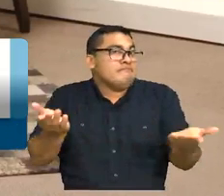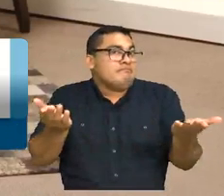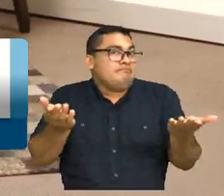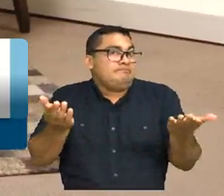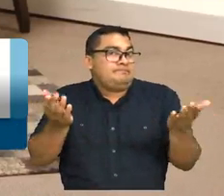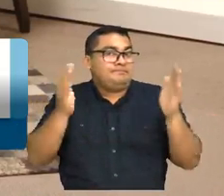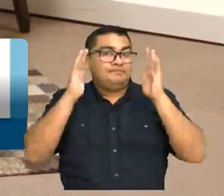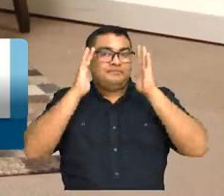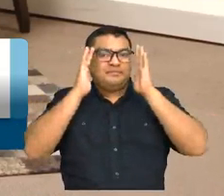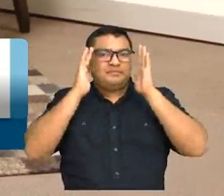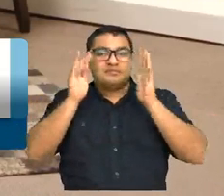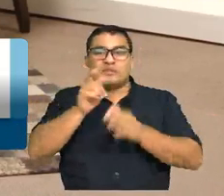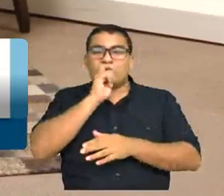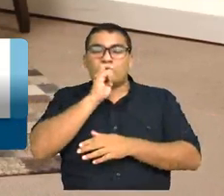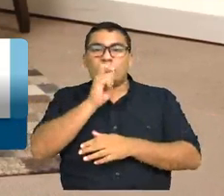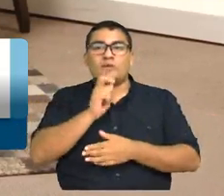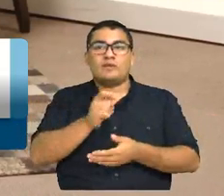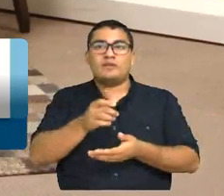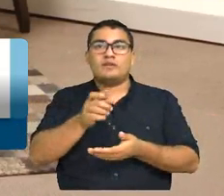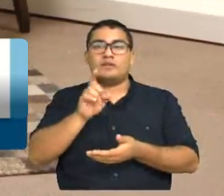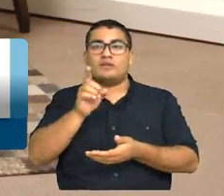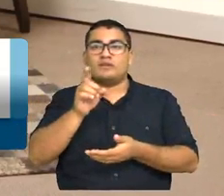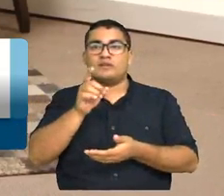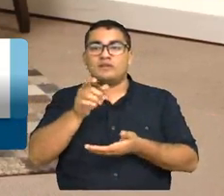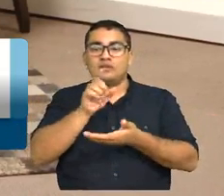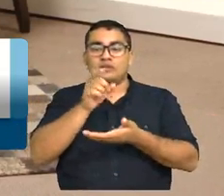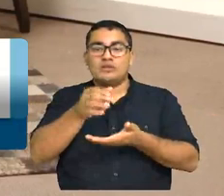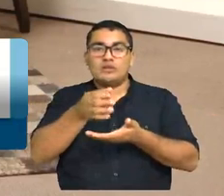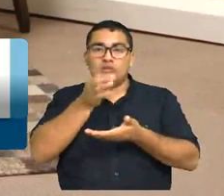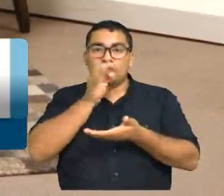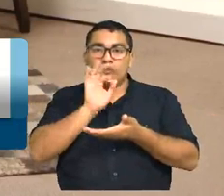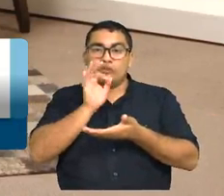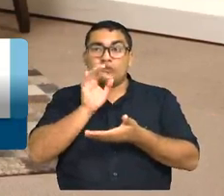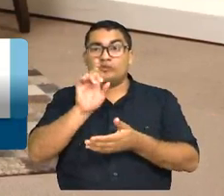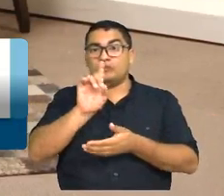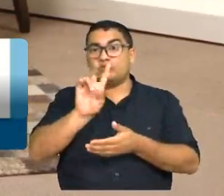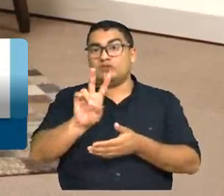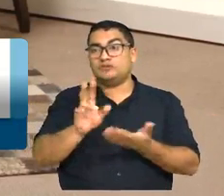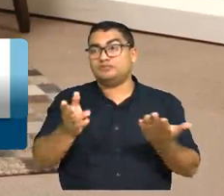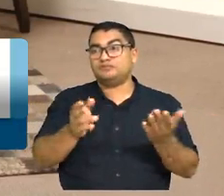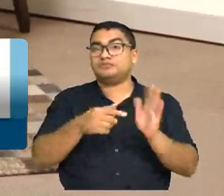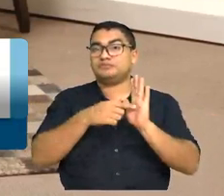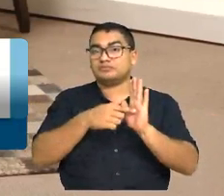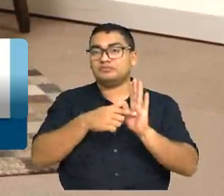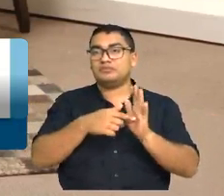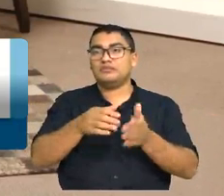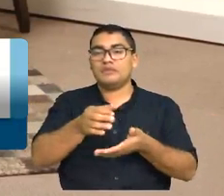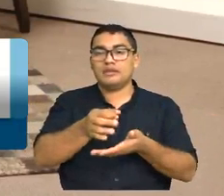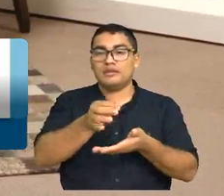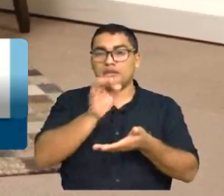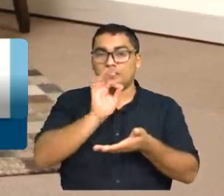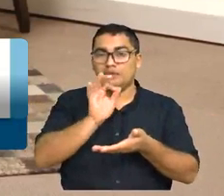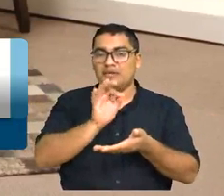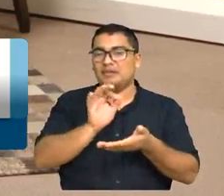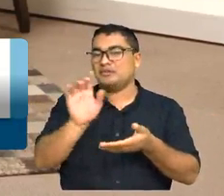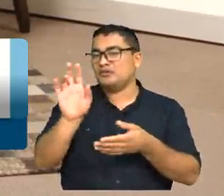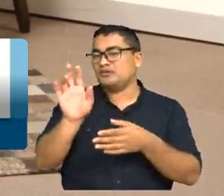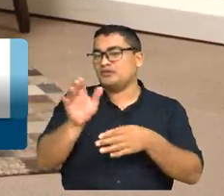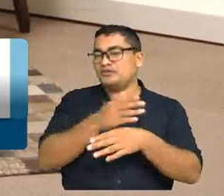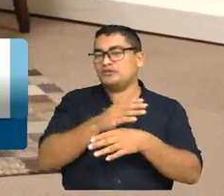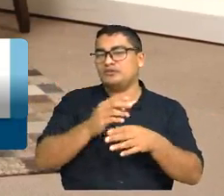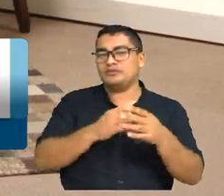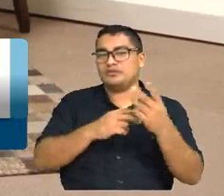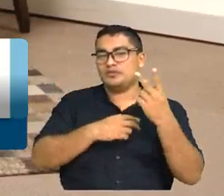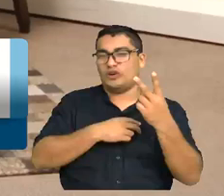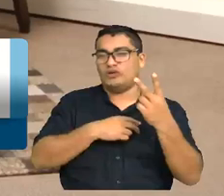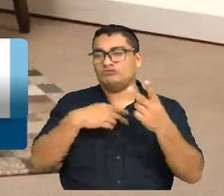Sí. Beben café y tal vez están a una temperatura muy elevada. El café, mire, hay dos conceptos que realmente lo que dice la